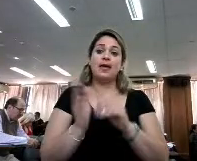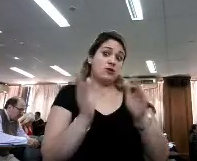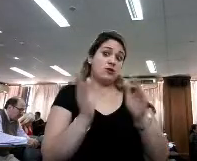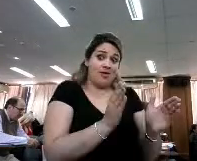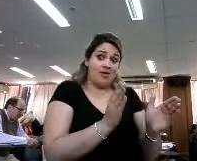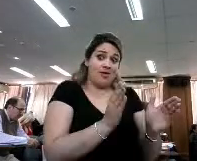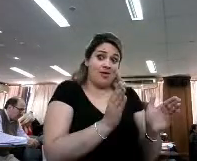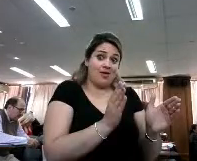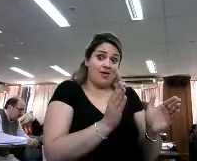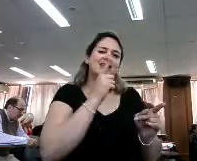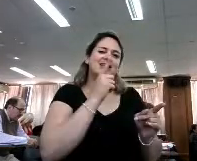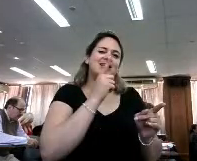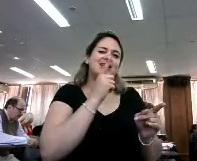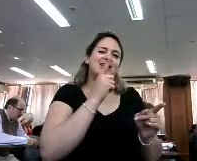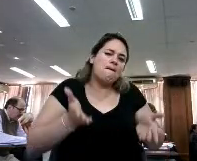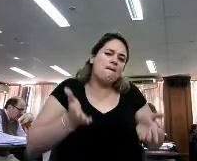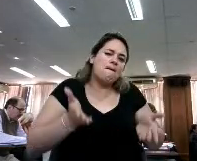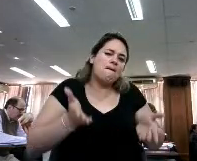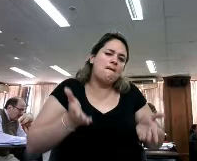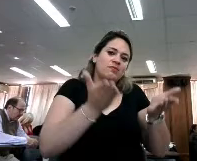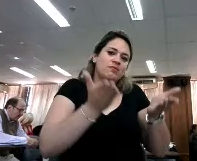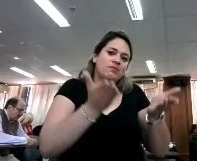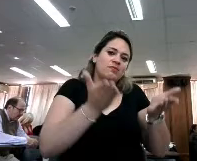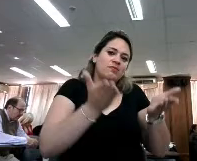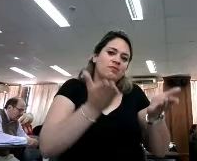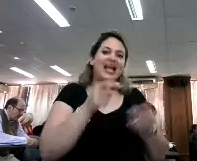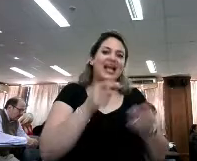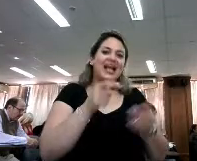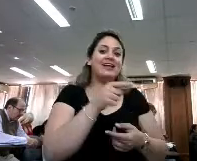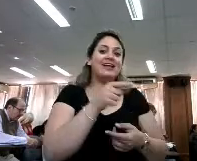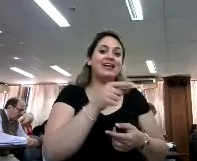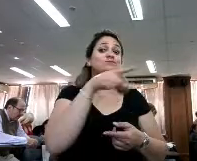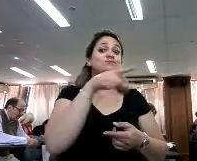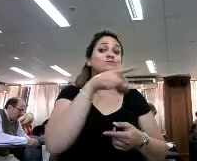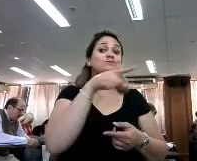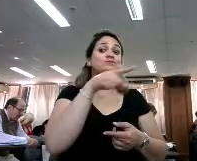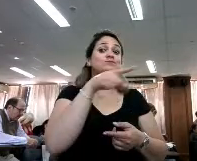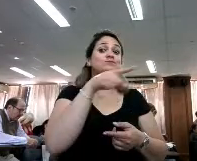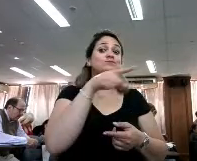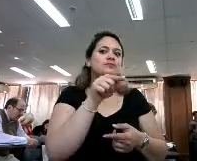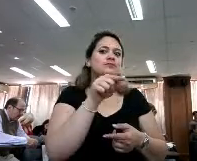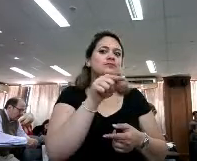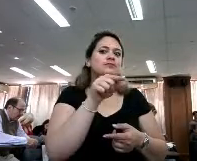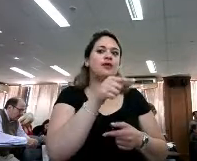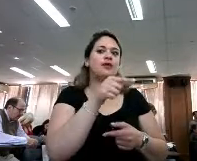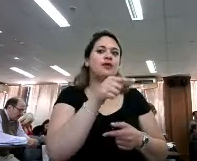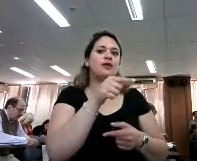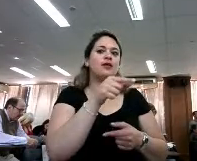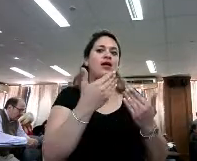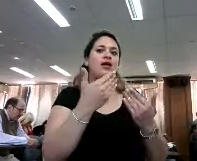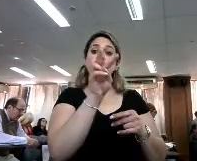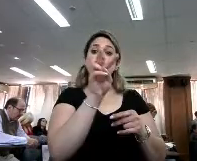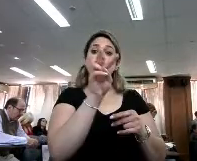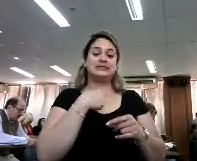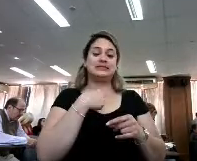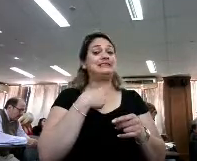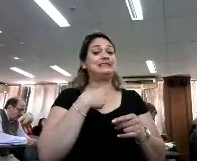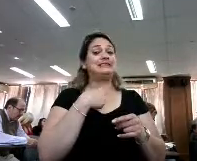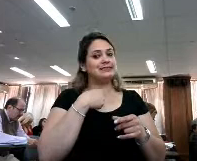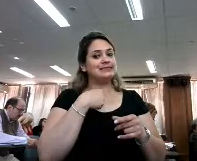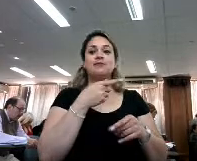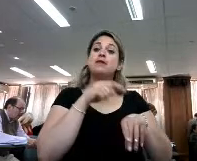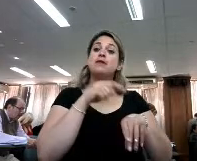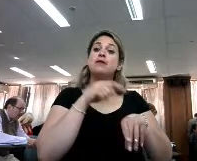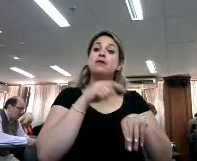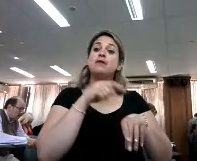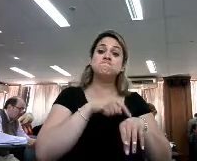incentivo. Y ya lo veremos. Y allí es donde quiero que tal vez Adrián y Leandro me decían, bueno, vas a tener situaciones